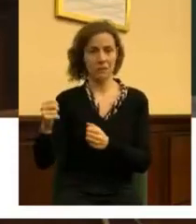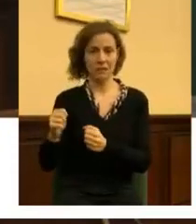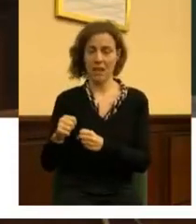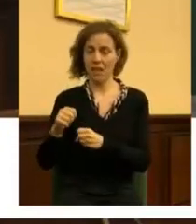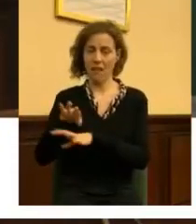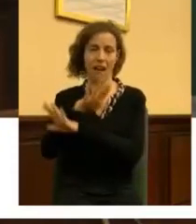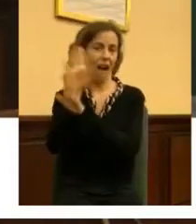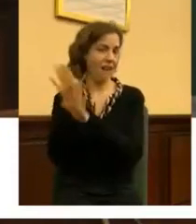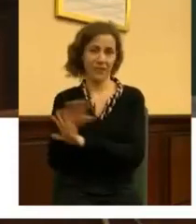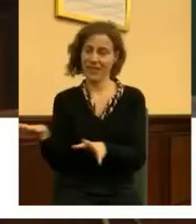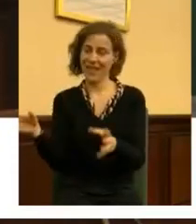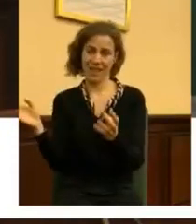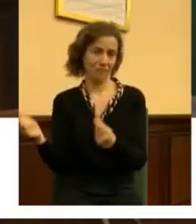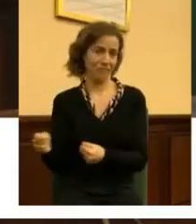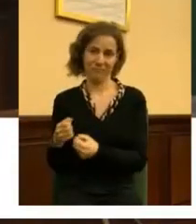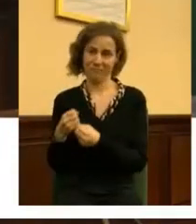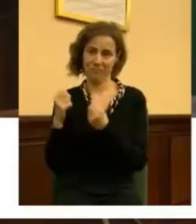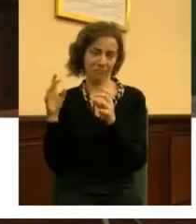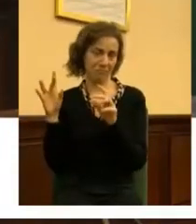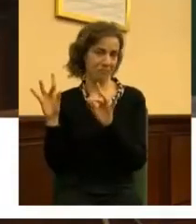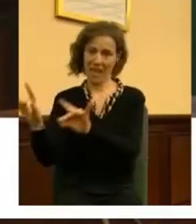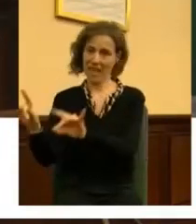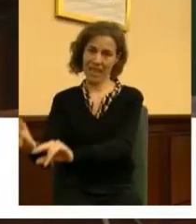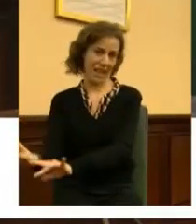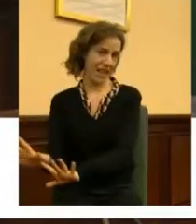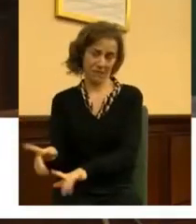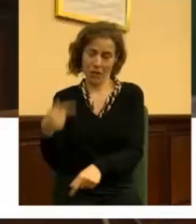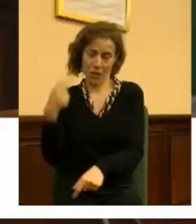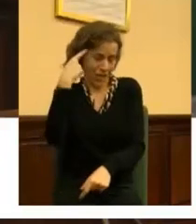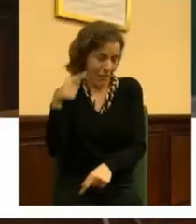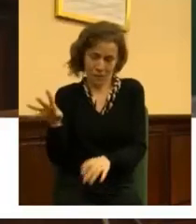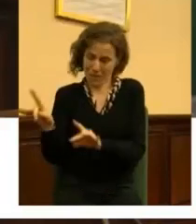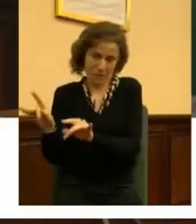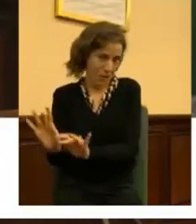de la Comunidad de Madrid, y es que no lo va a tener.